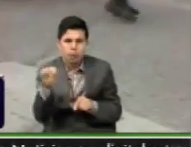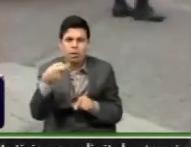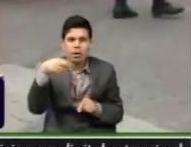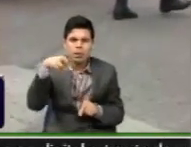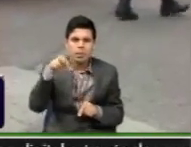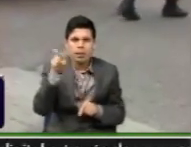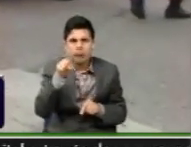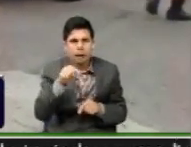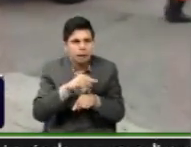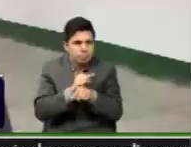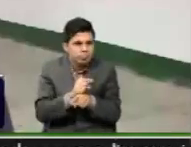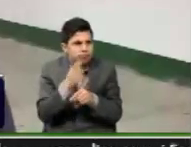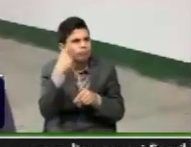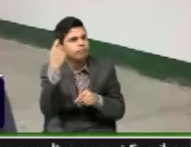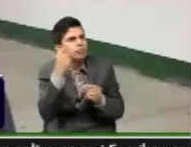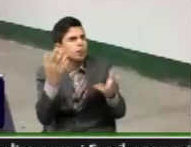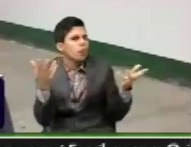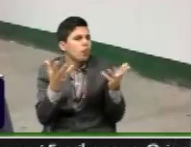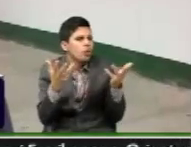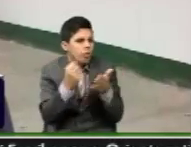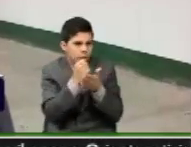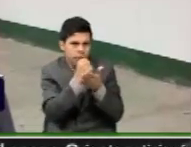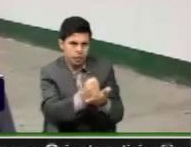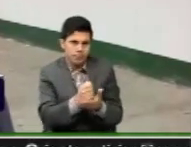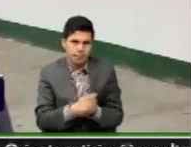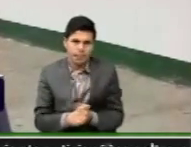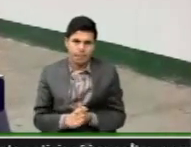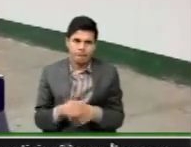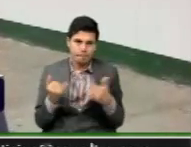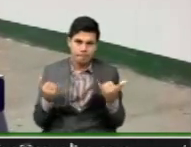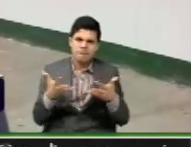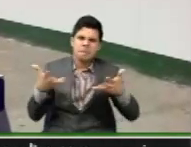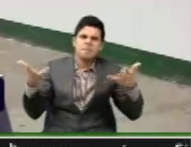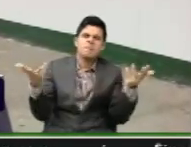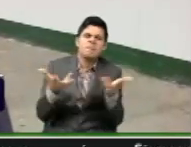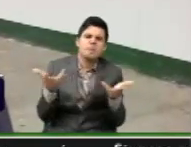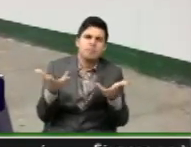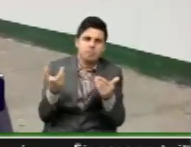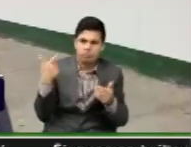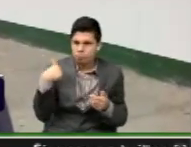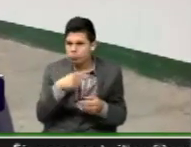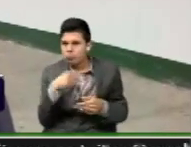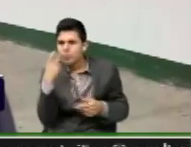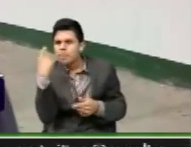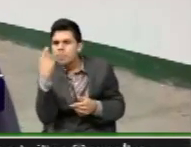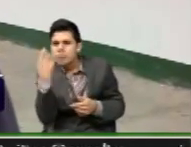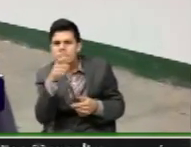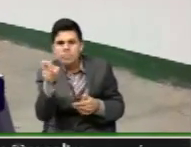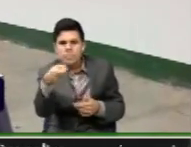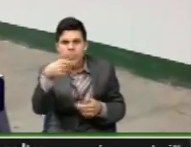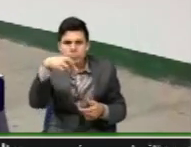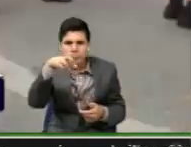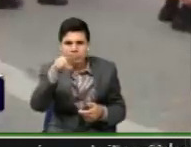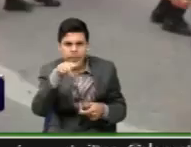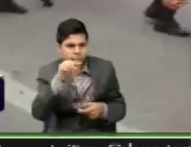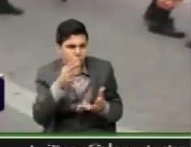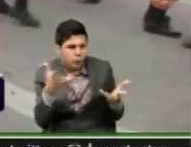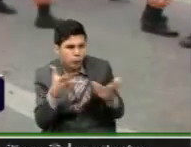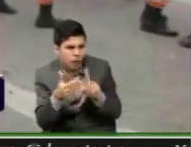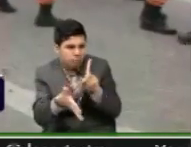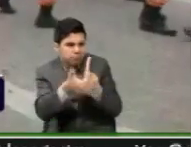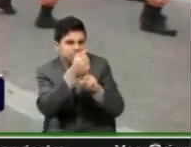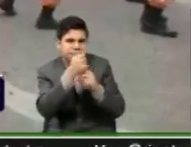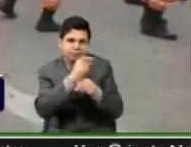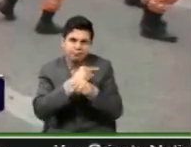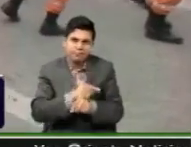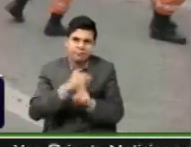las primeras coordenadas. El sitio donde estaban localizados algunos, pudimos tener la señal y fue un punto clave. Por